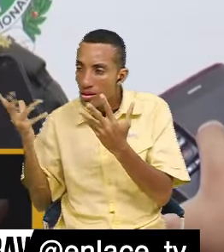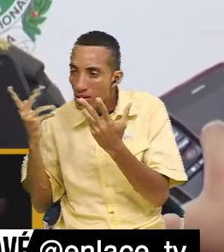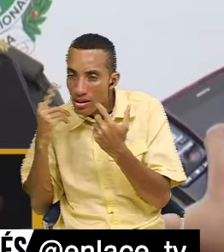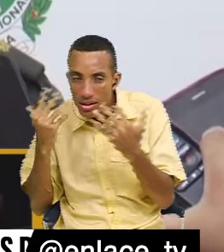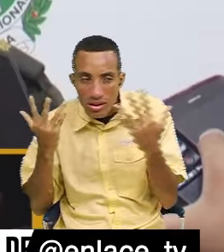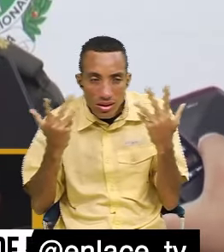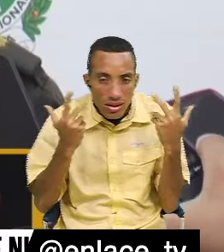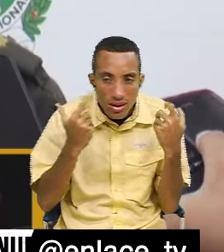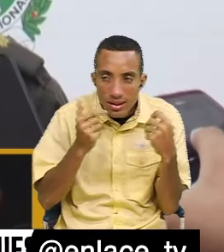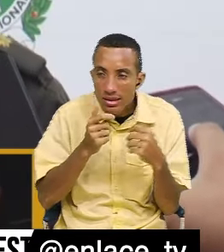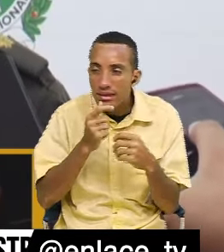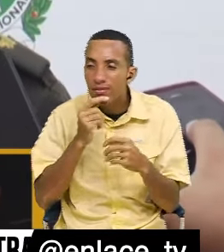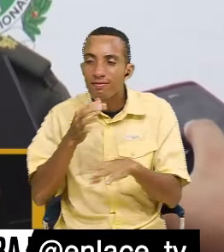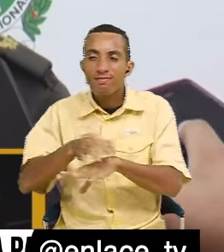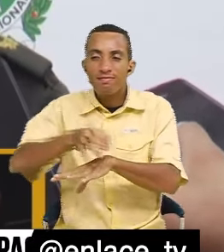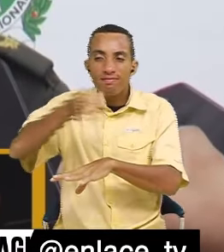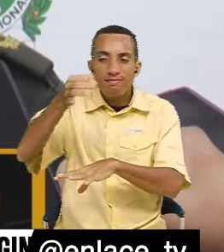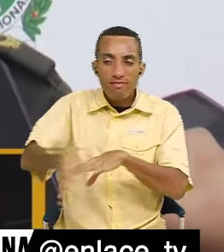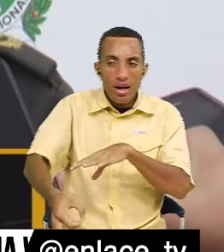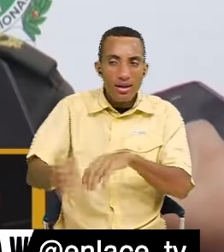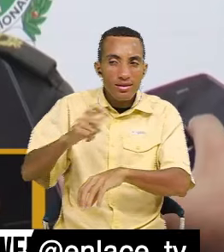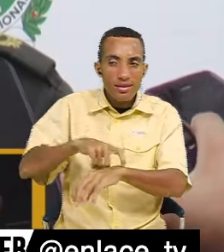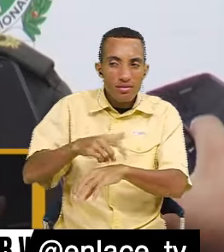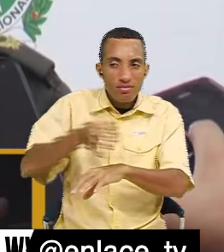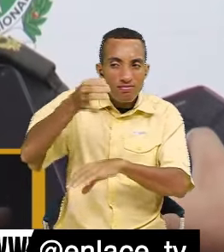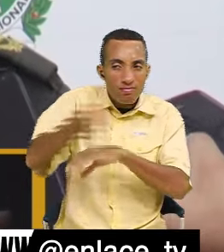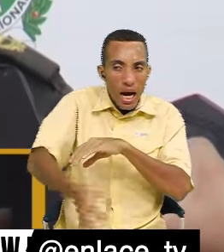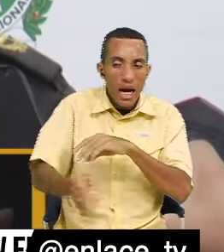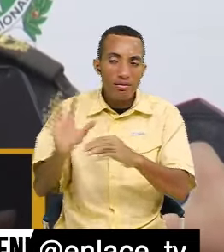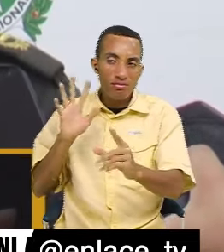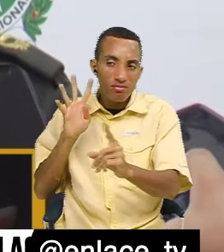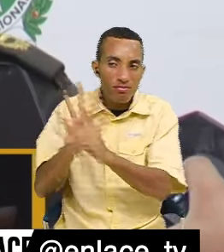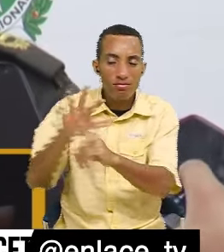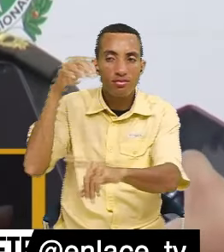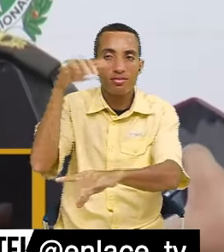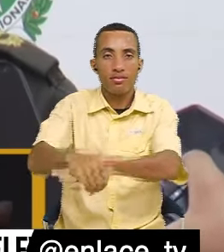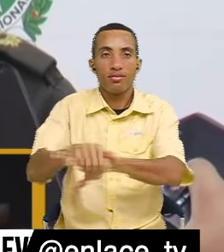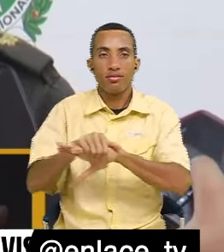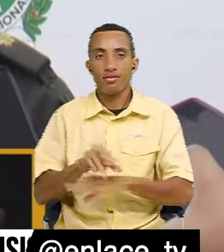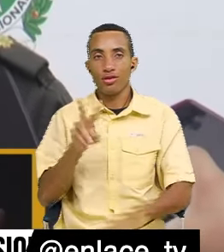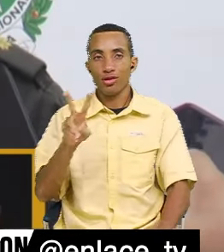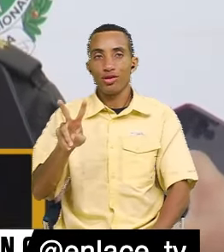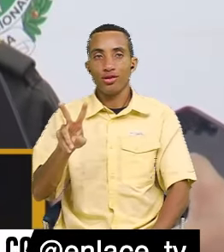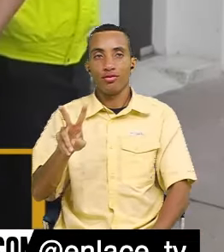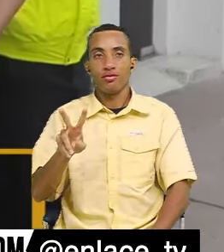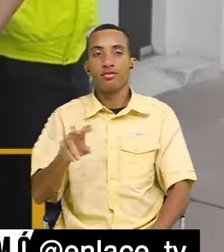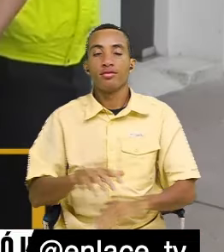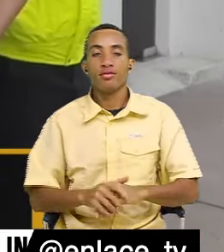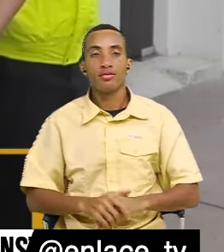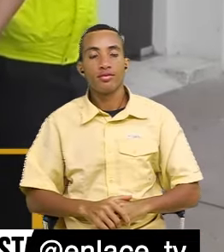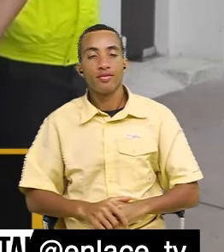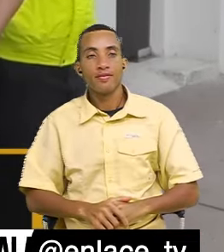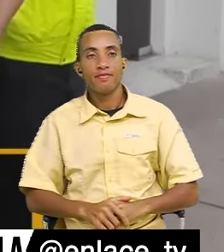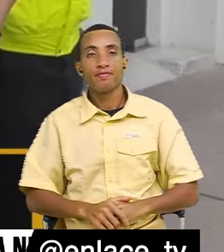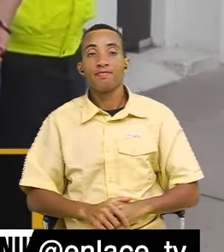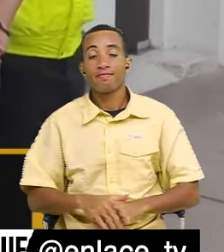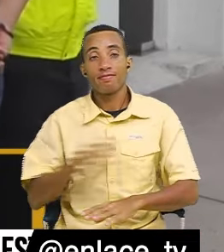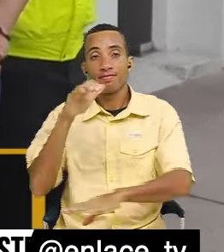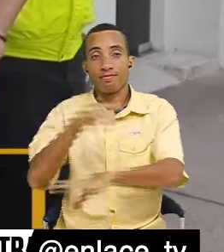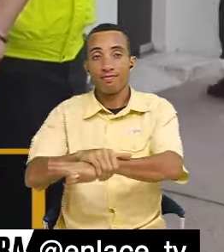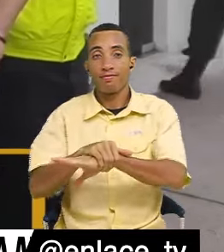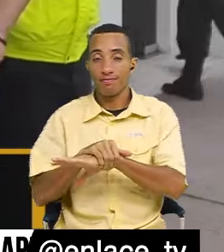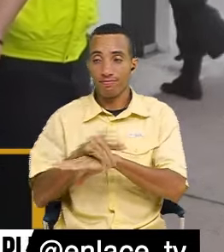el momento propicio para lograr la captura de los 2 sujetos y evitar pues la huida de alguno de ellos. A los detenidos se les indica